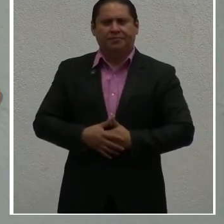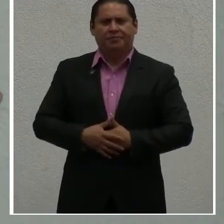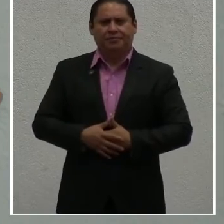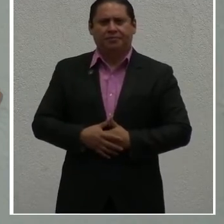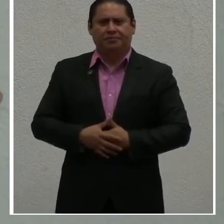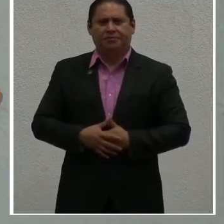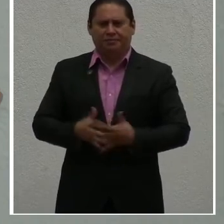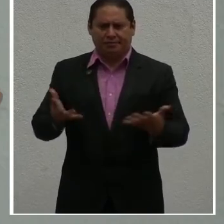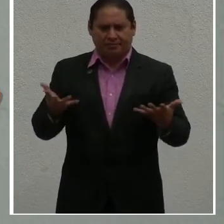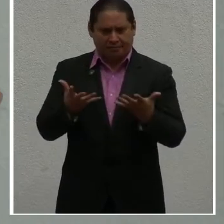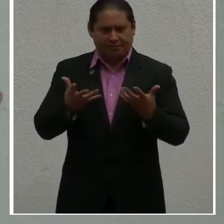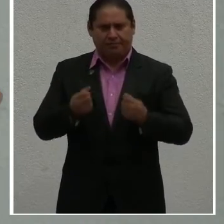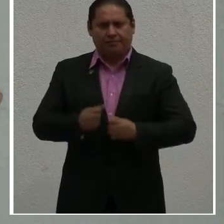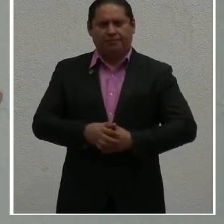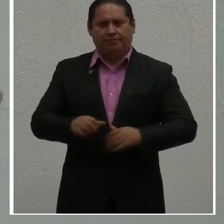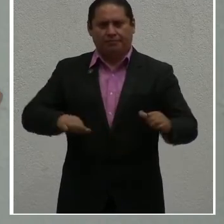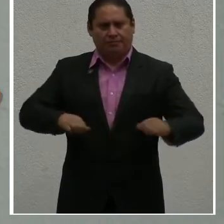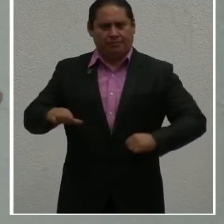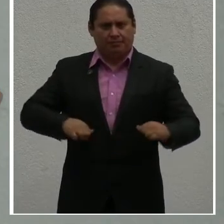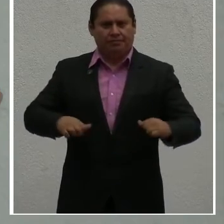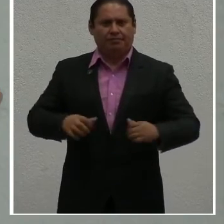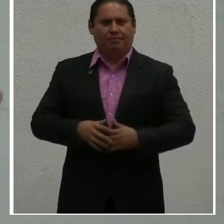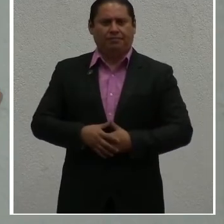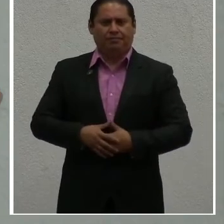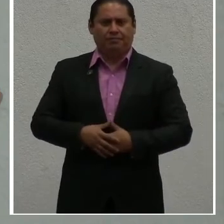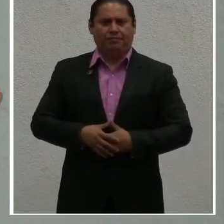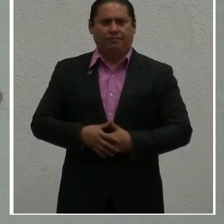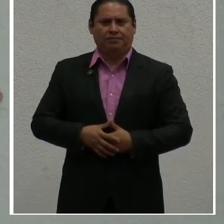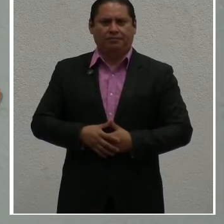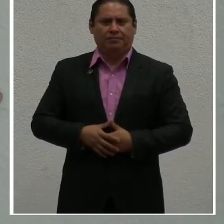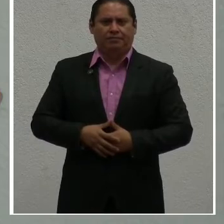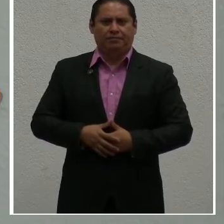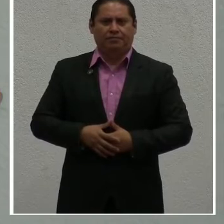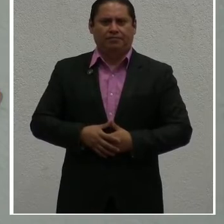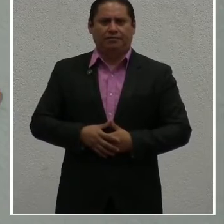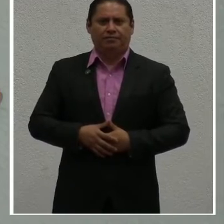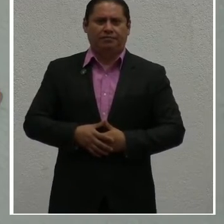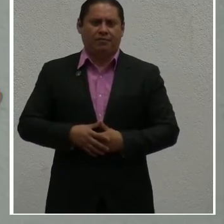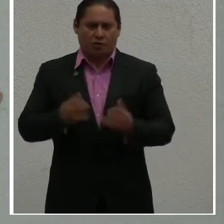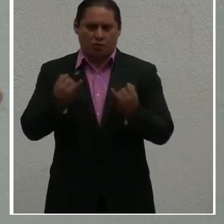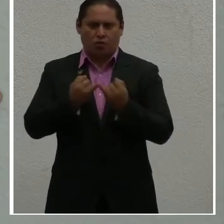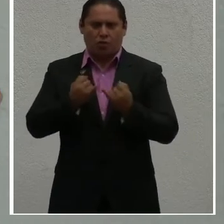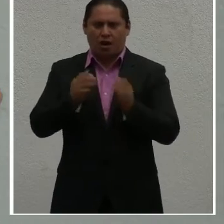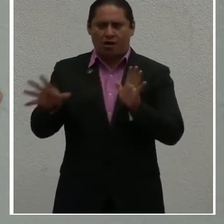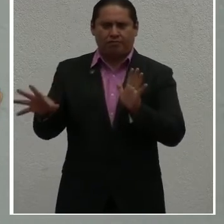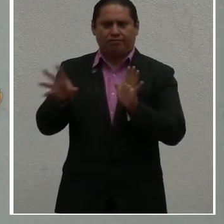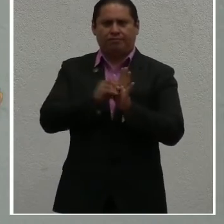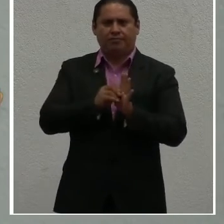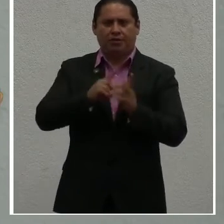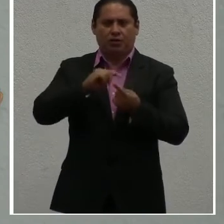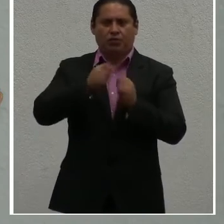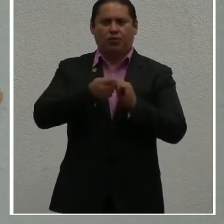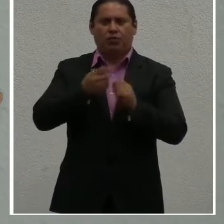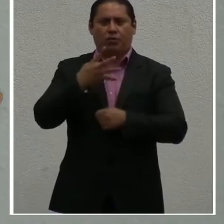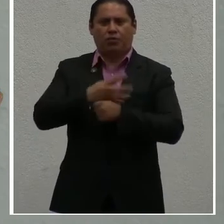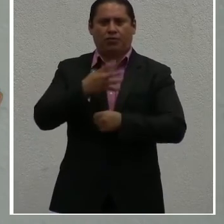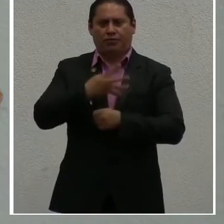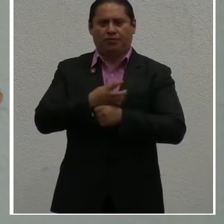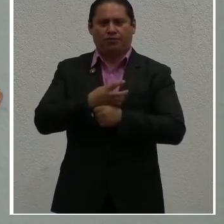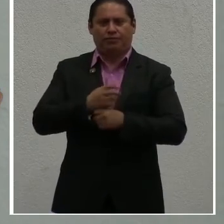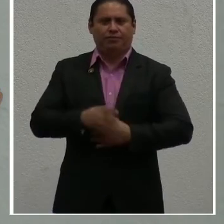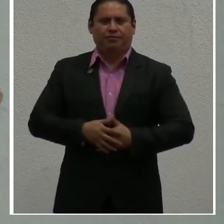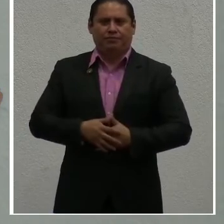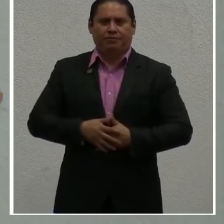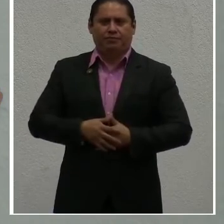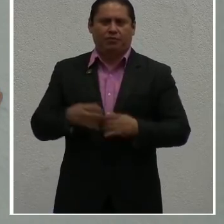actúen como quiere que se actúe la cuarta transformación, tanto como lo está